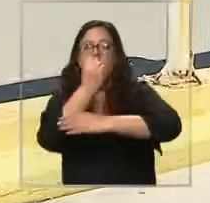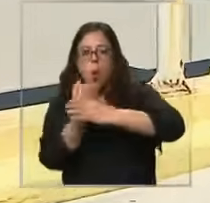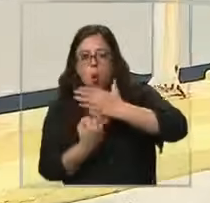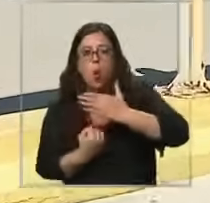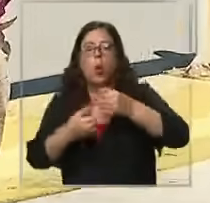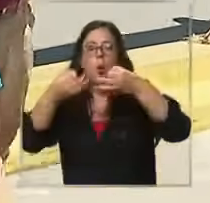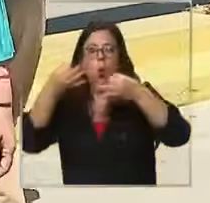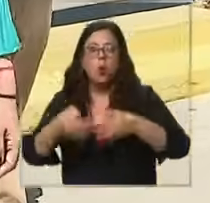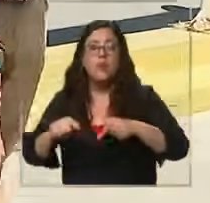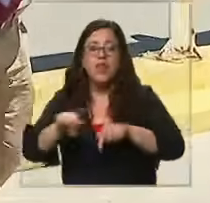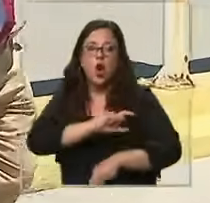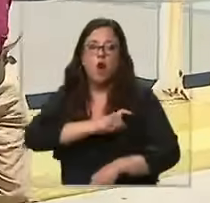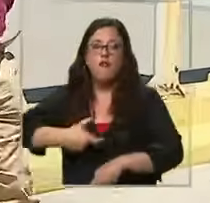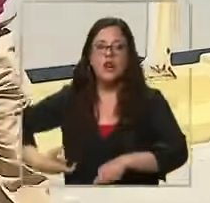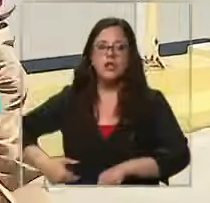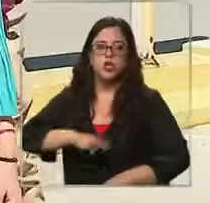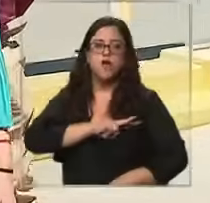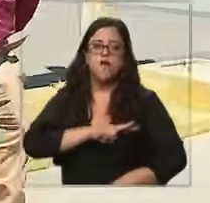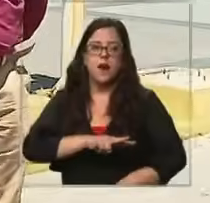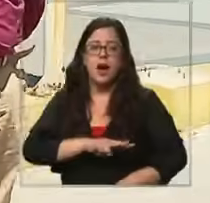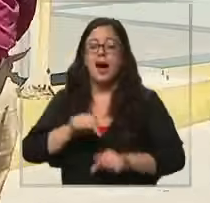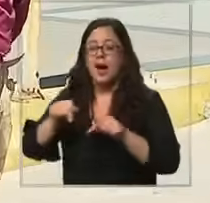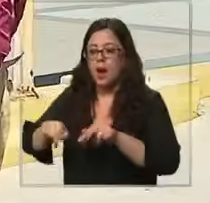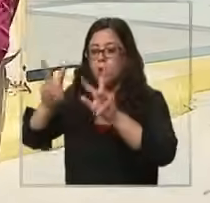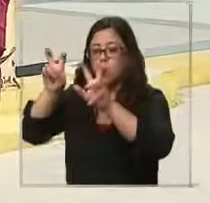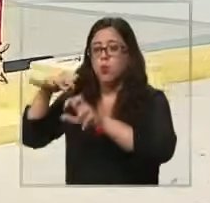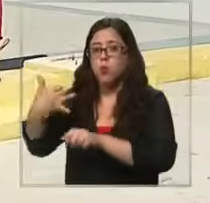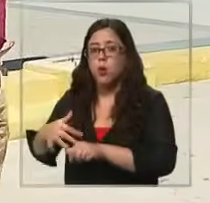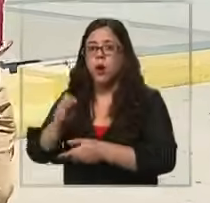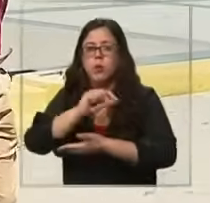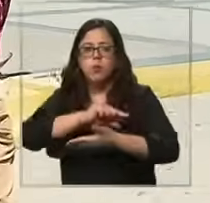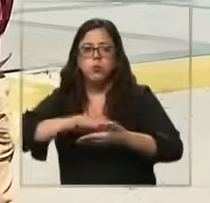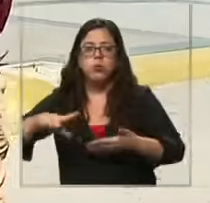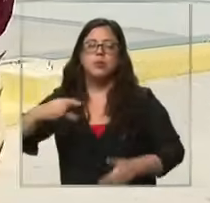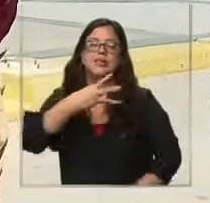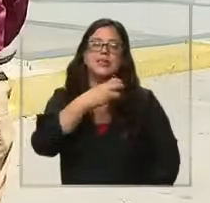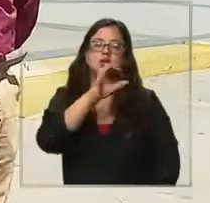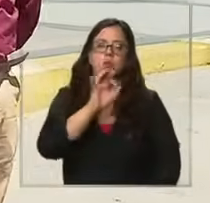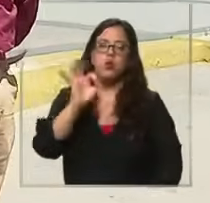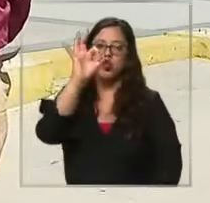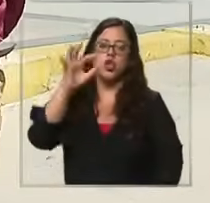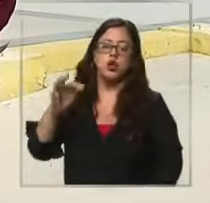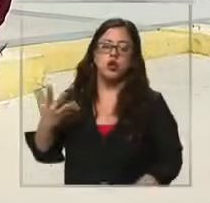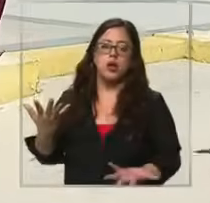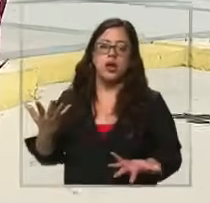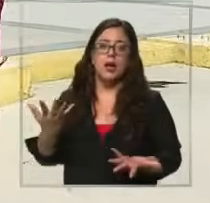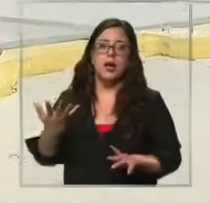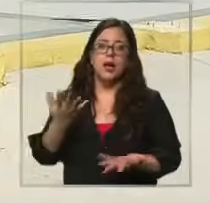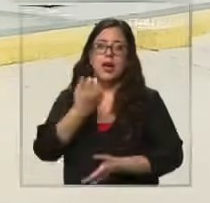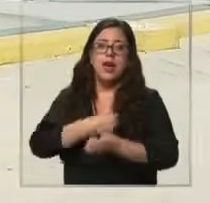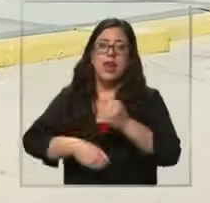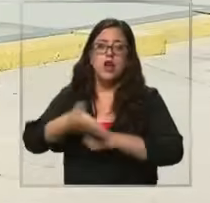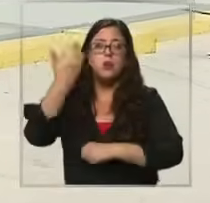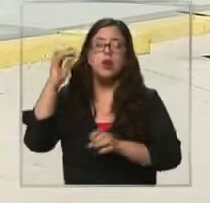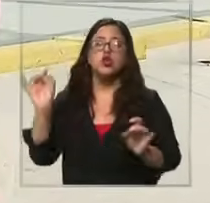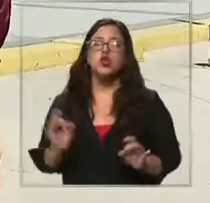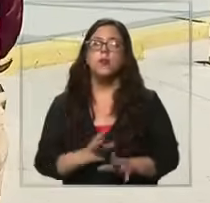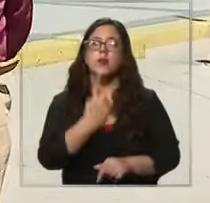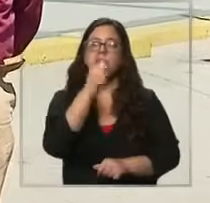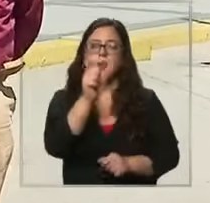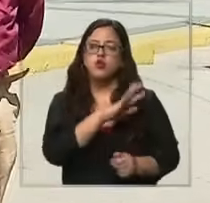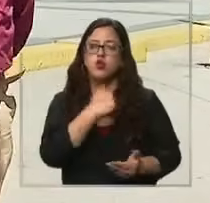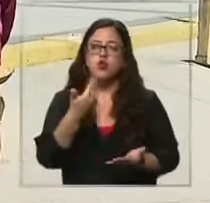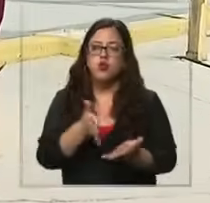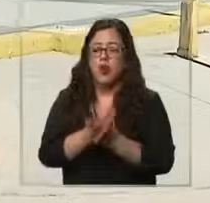Valparaíso. Es un tema importante porque ha aumentado un 300%. A la fecha del año pasado solo había un fallecido, ahora tenemos